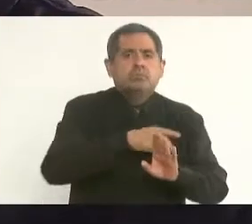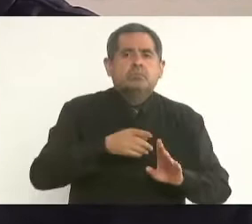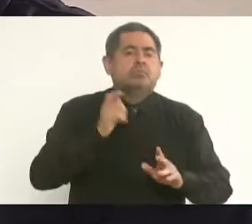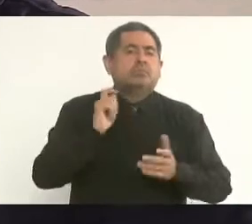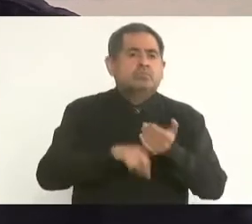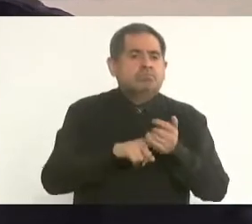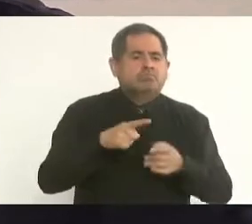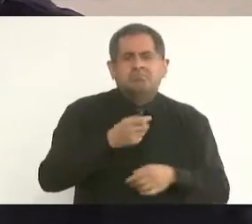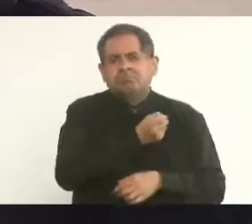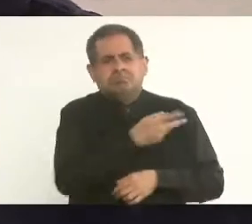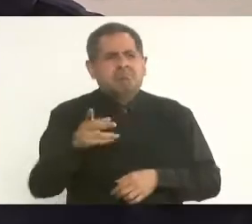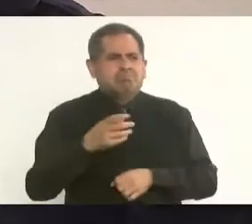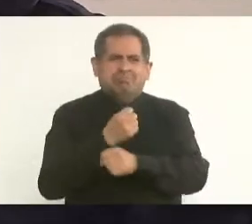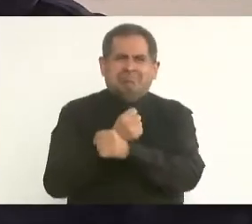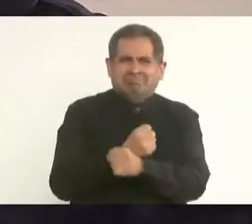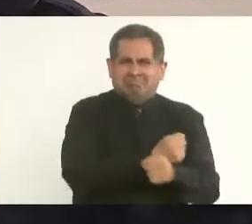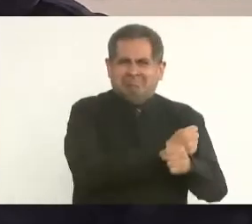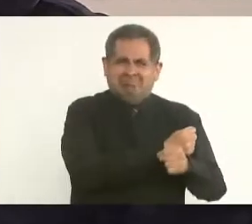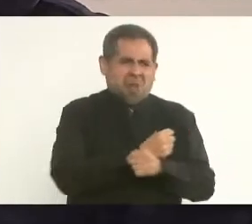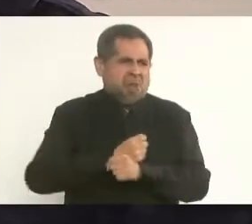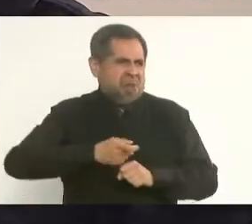había esclavitud.